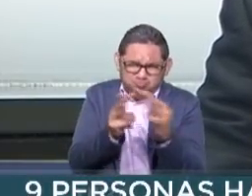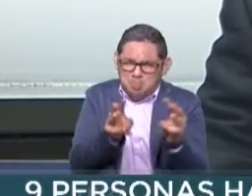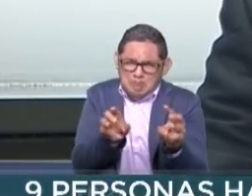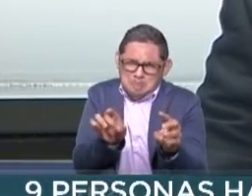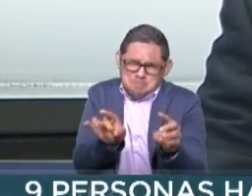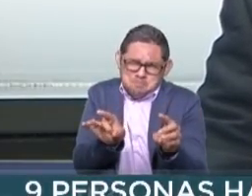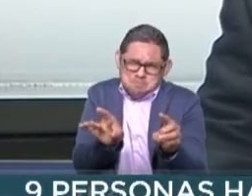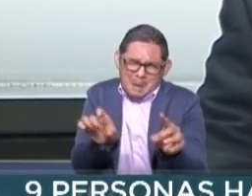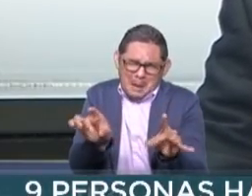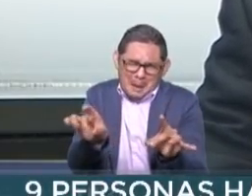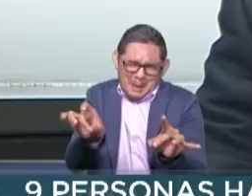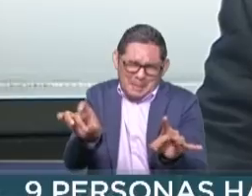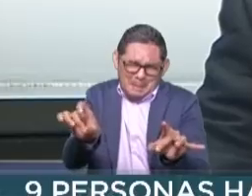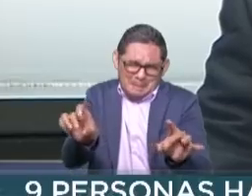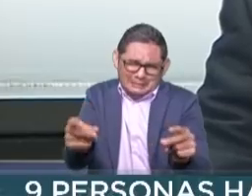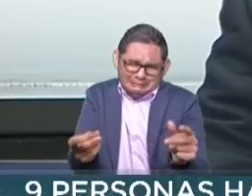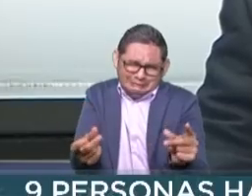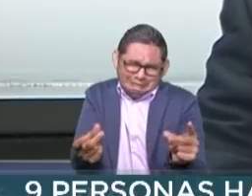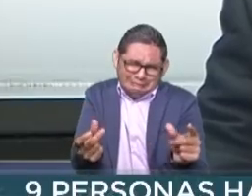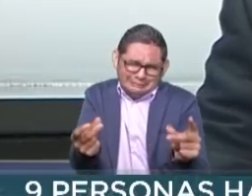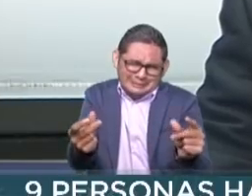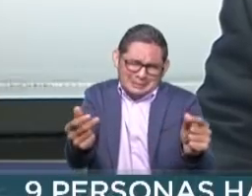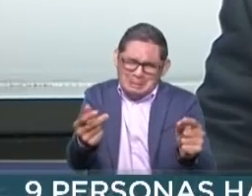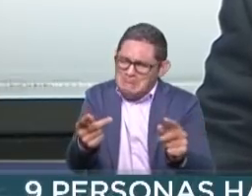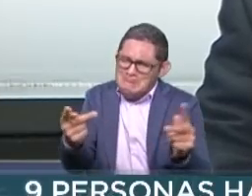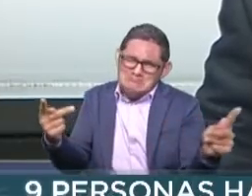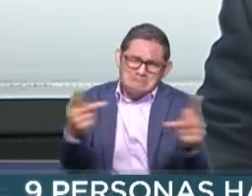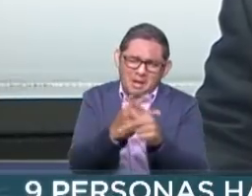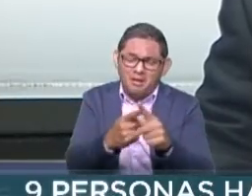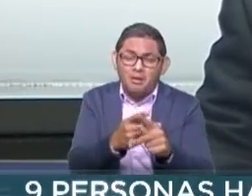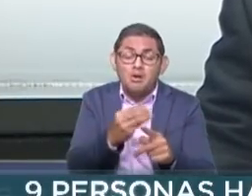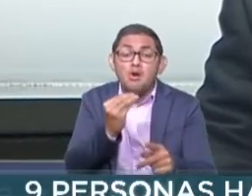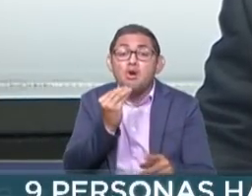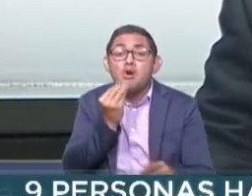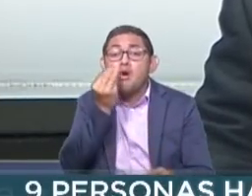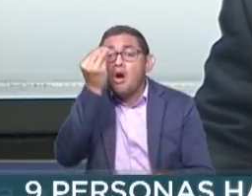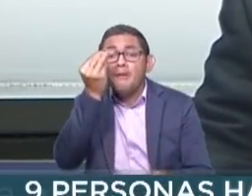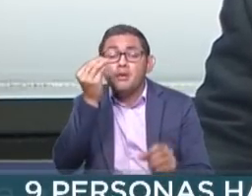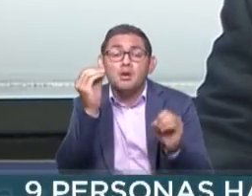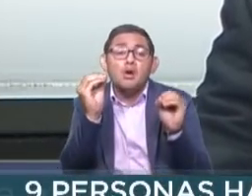letalidad en personas jóvenes como